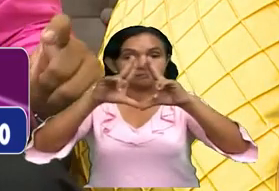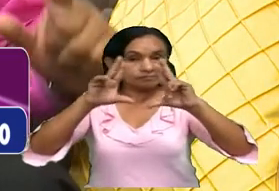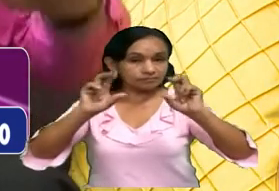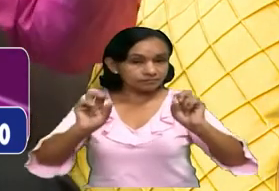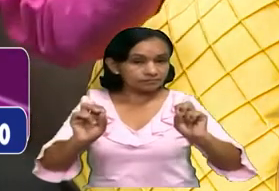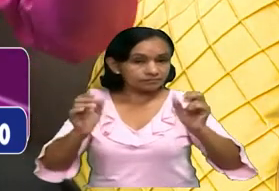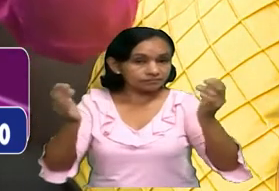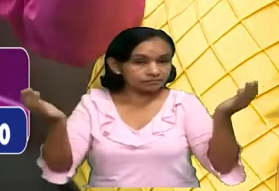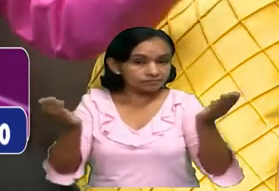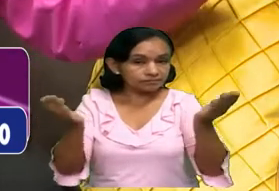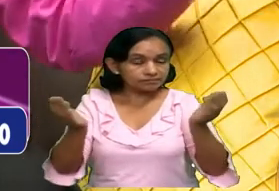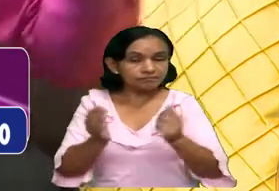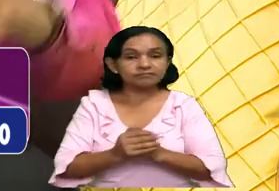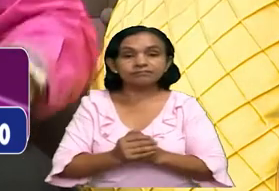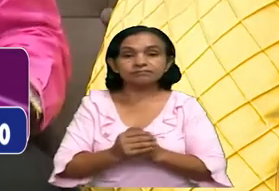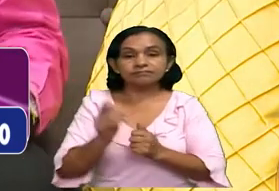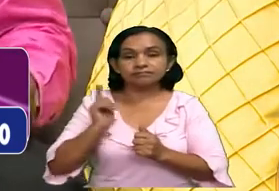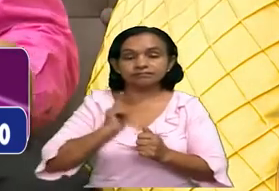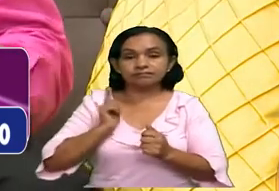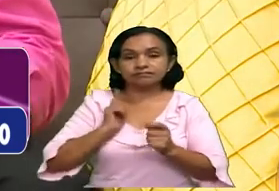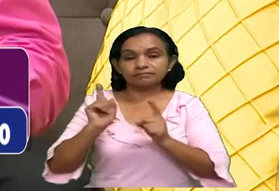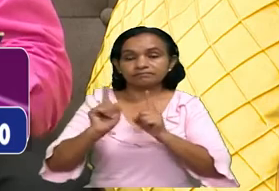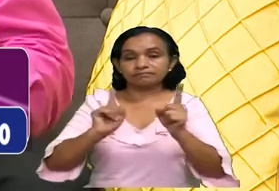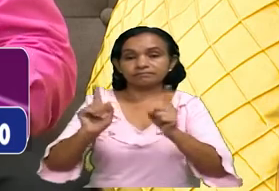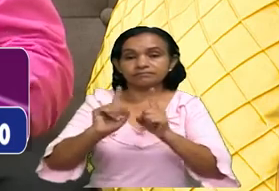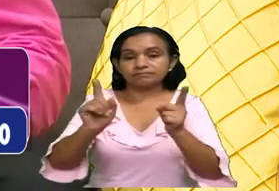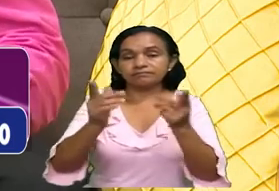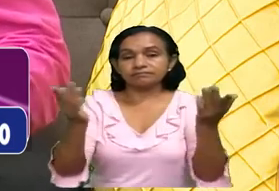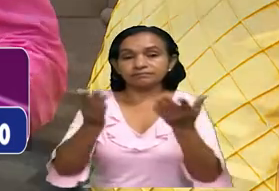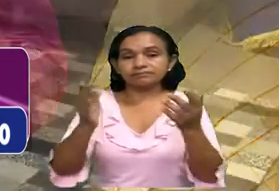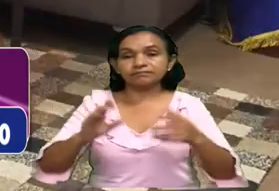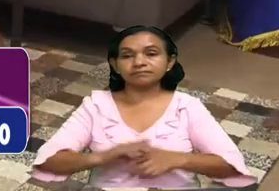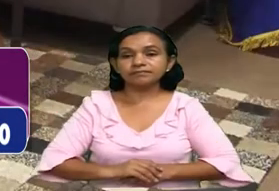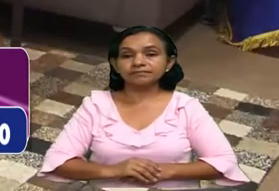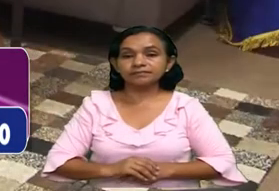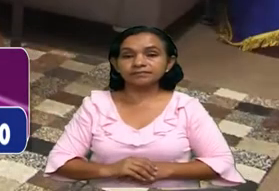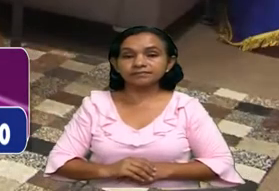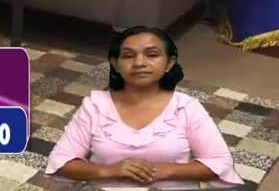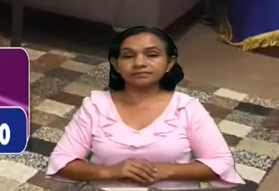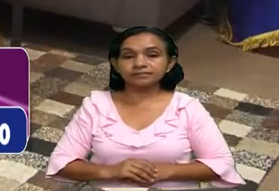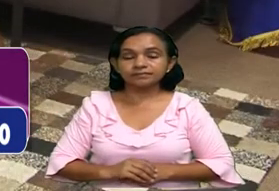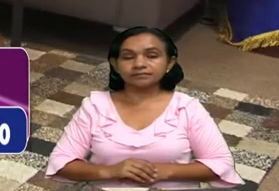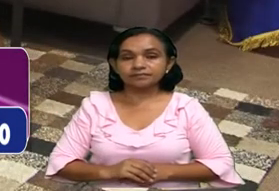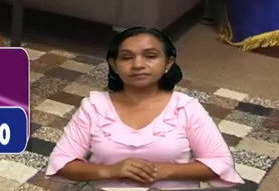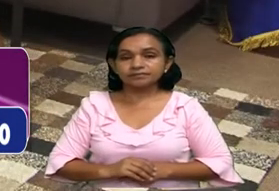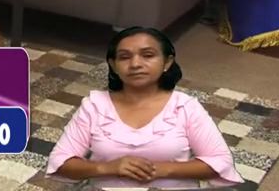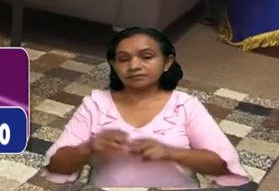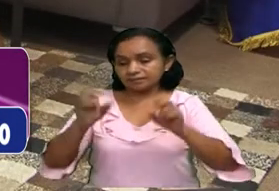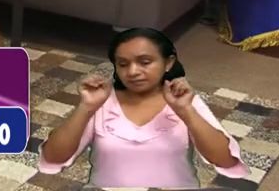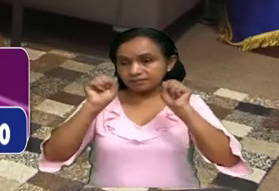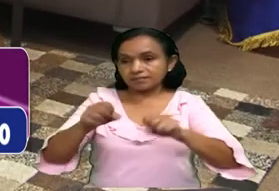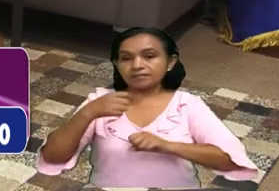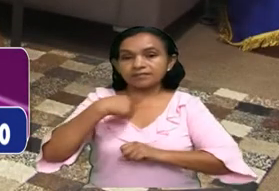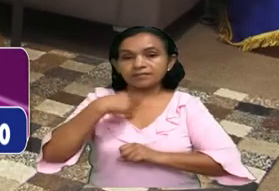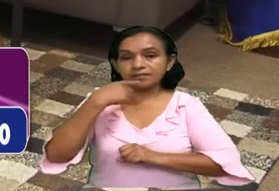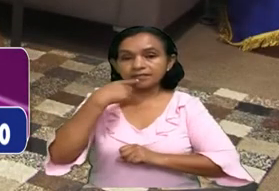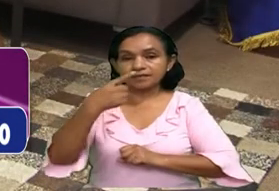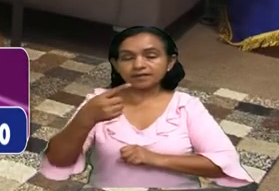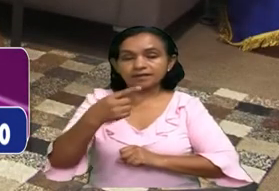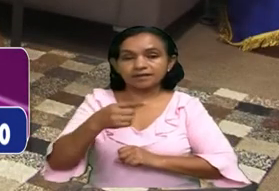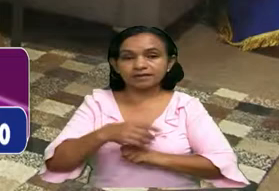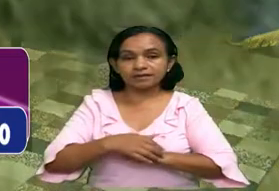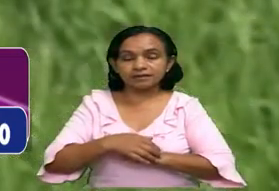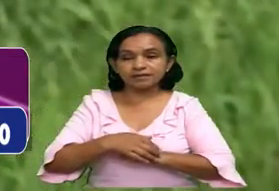también vaya a mantener la competitividad, ¿no? Sin duda. Mira, yo me atrevo a decir que casi ningún país es fijador